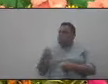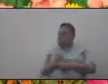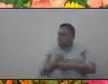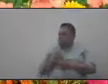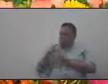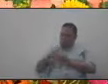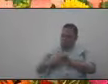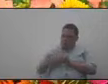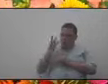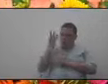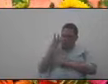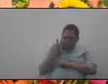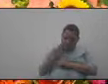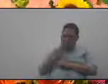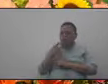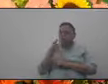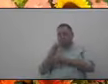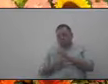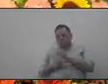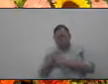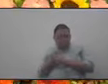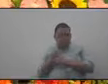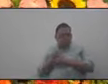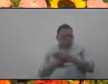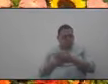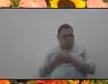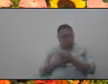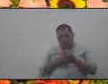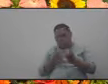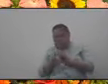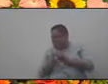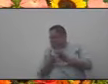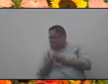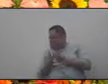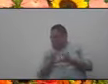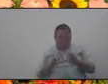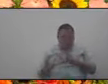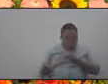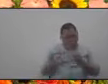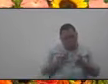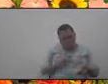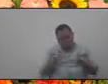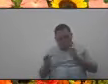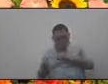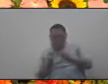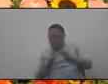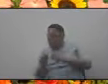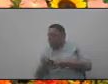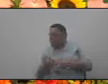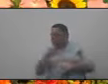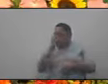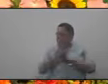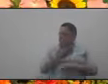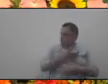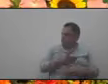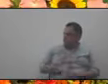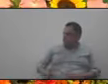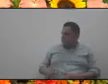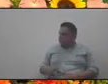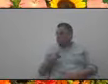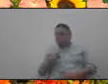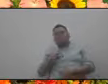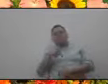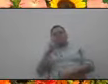meses, días, años, jornadas intensas, presente informes, cámbielos, cambio de presidencia, cambio a veces